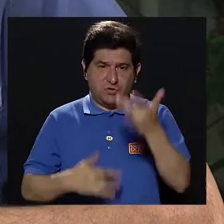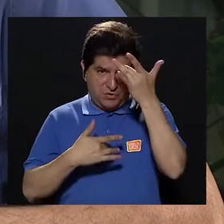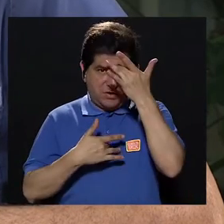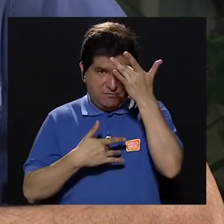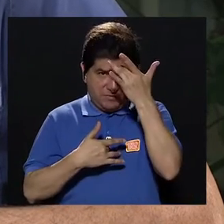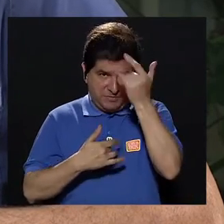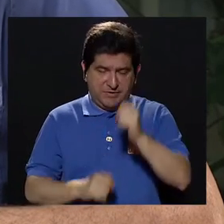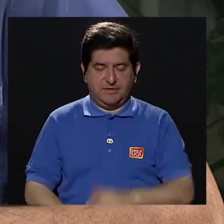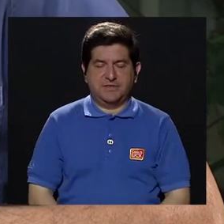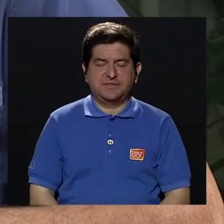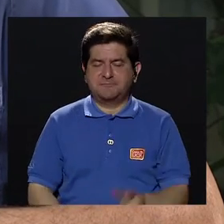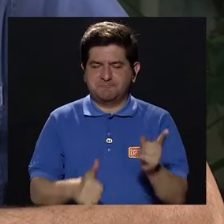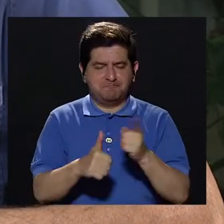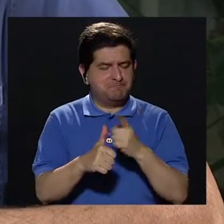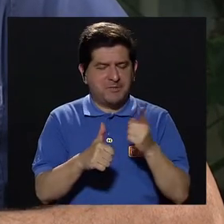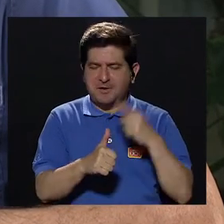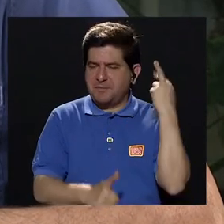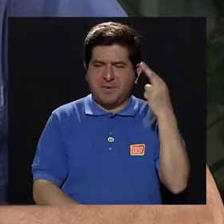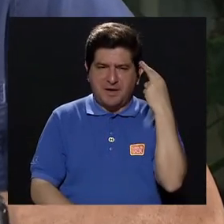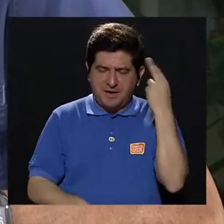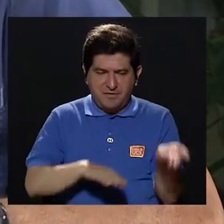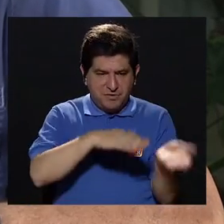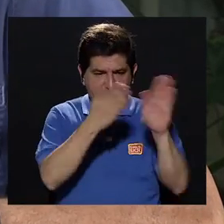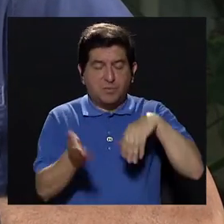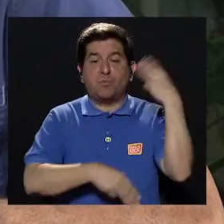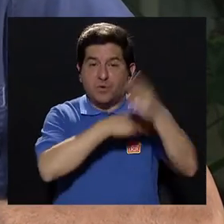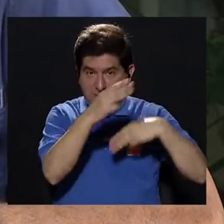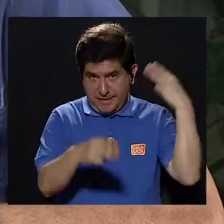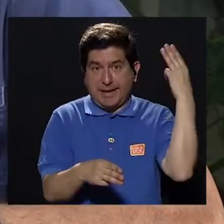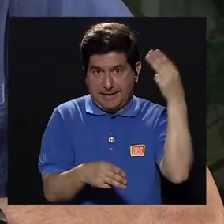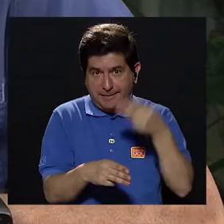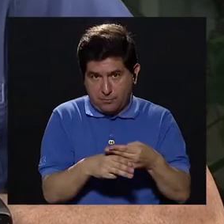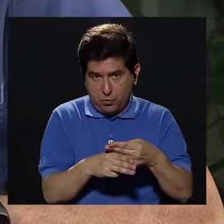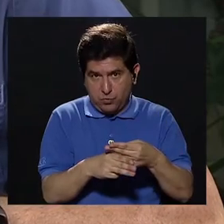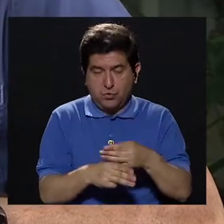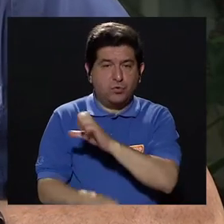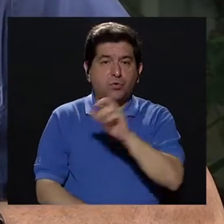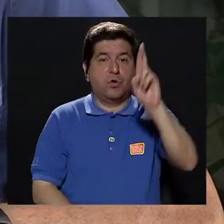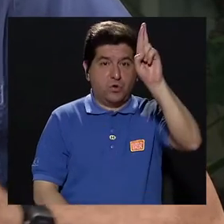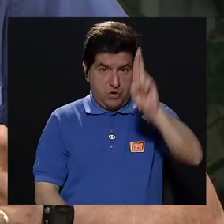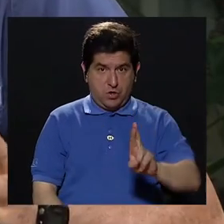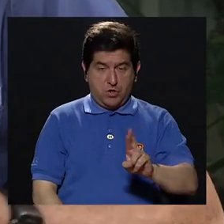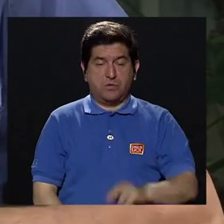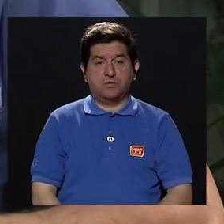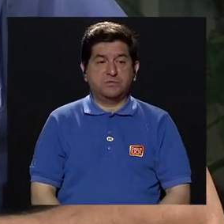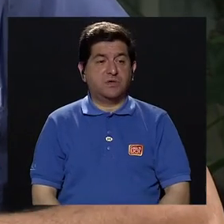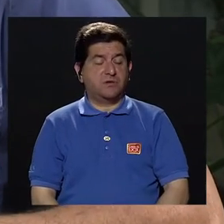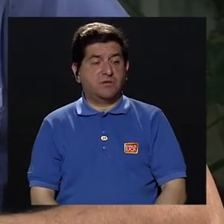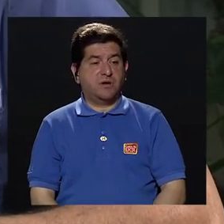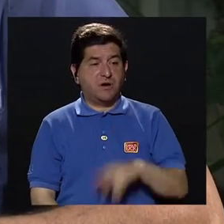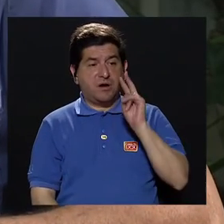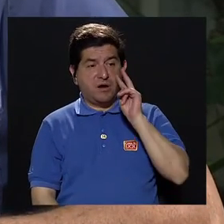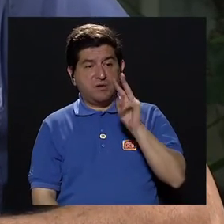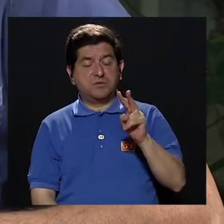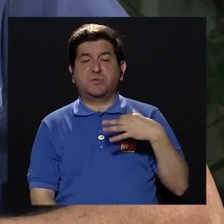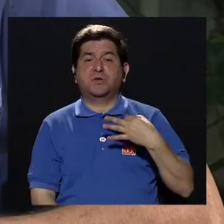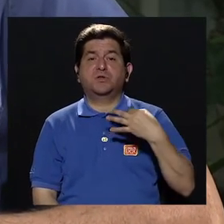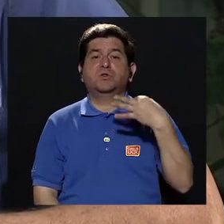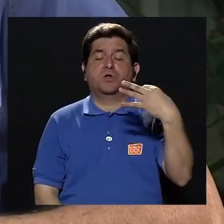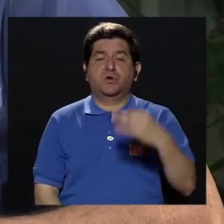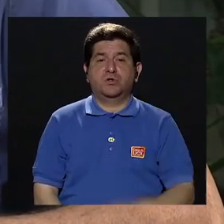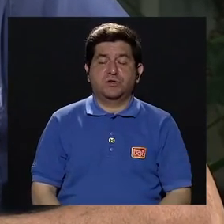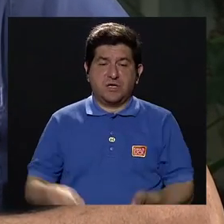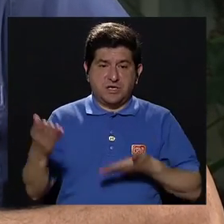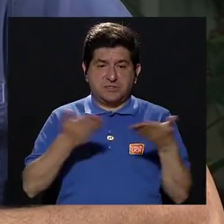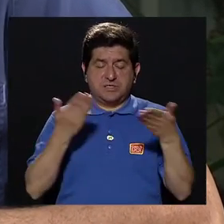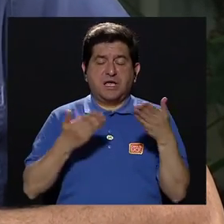las enfermedades cardiovasculares son la primera causa de muerte a nivel mundial. En Costa Rica se puede ver que todos los